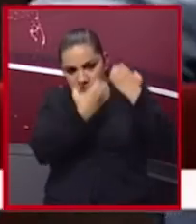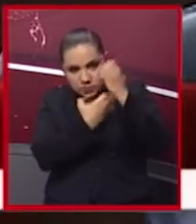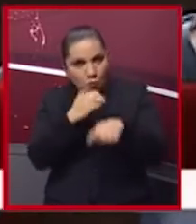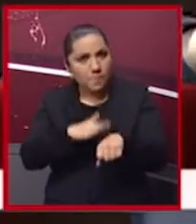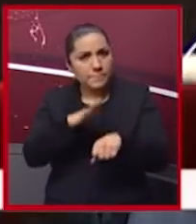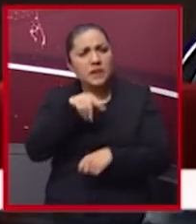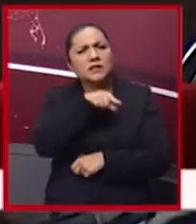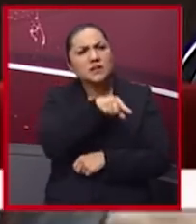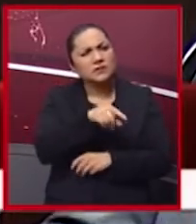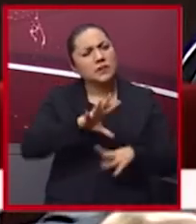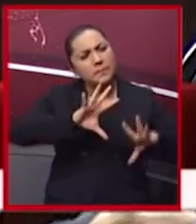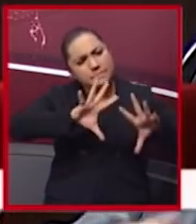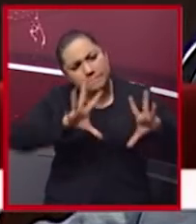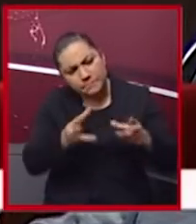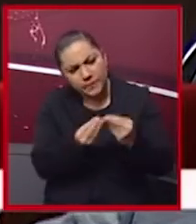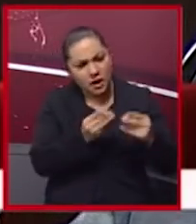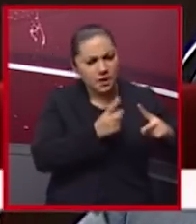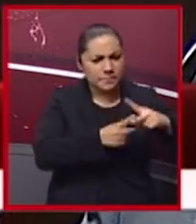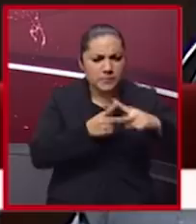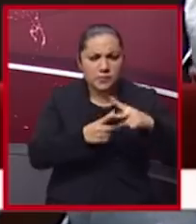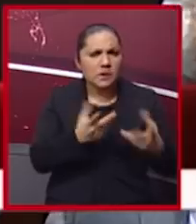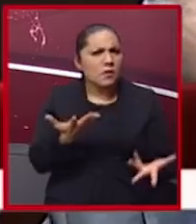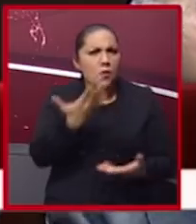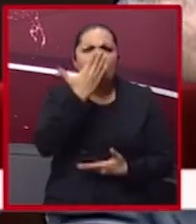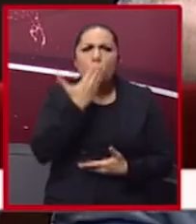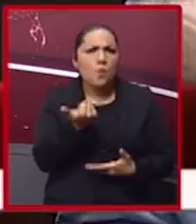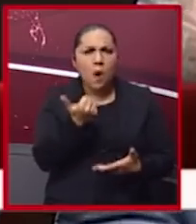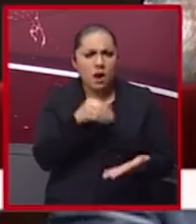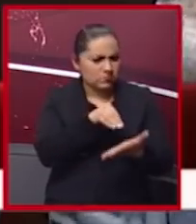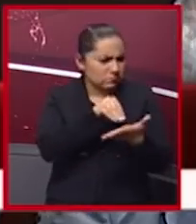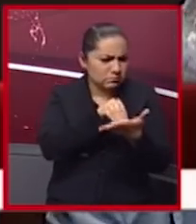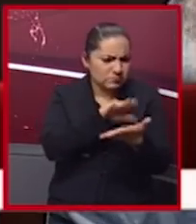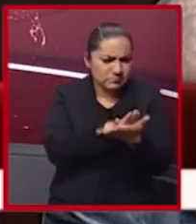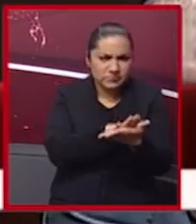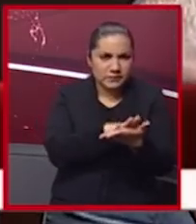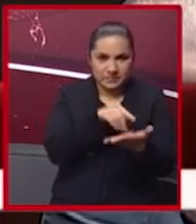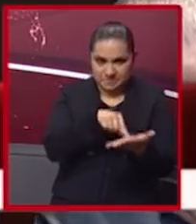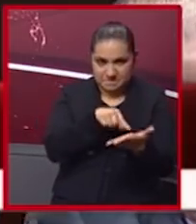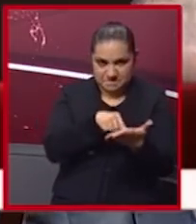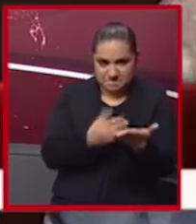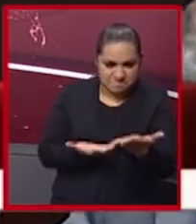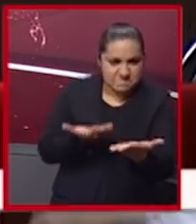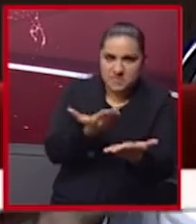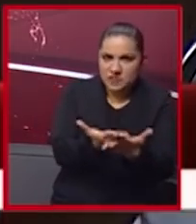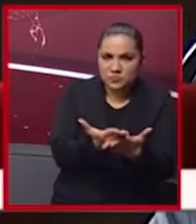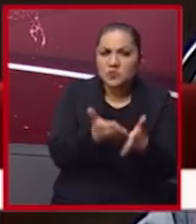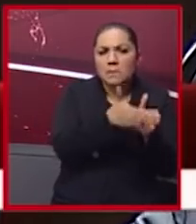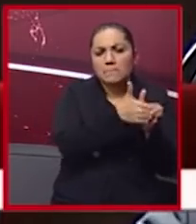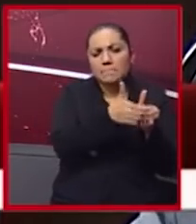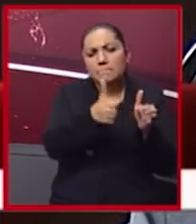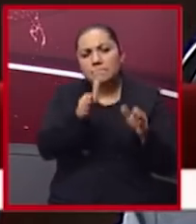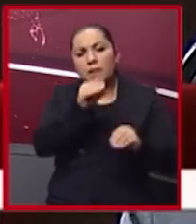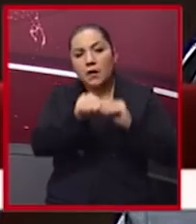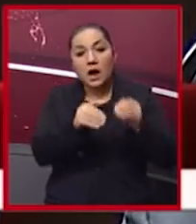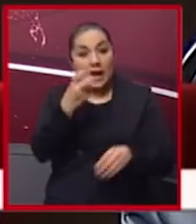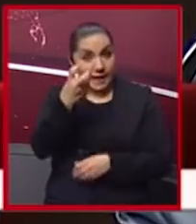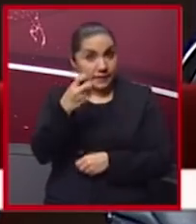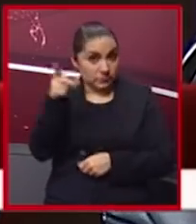encontraban conforme avanzaba el año, de manera que el gobierno federal los gastaba a su